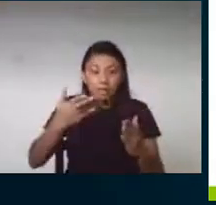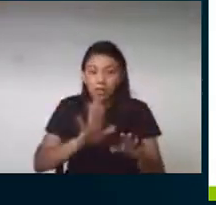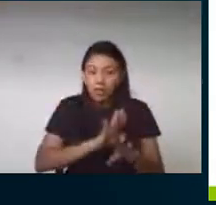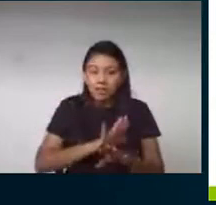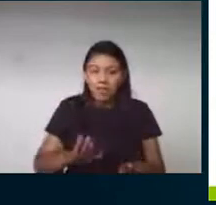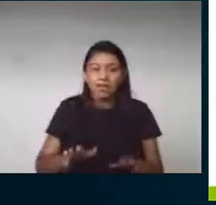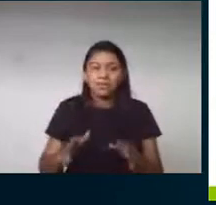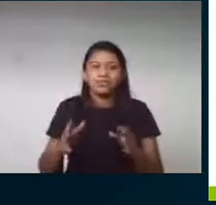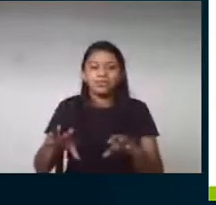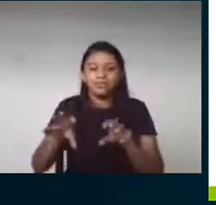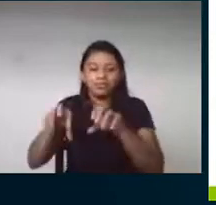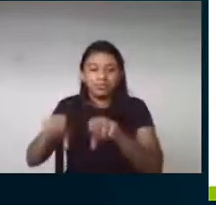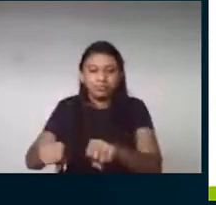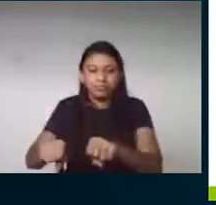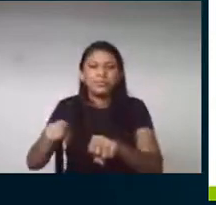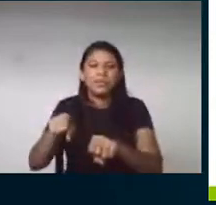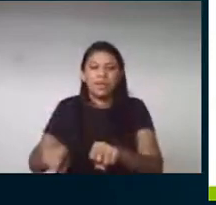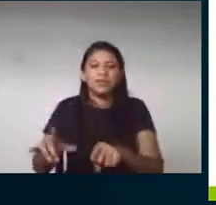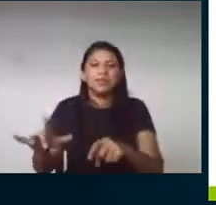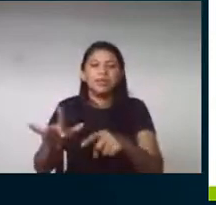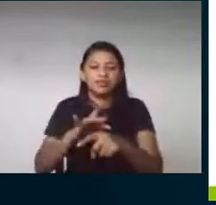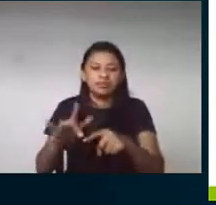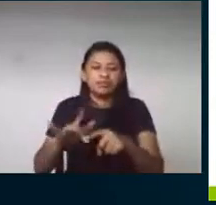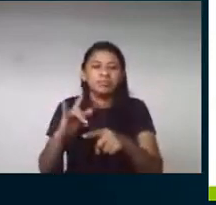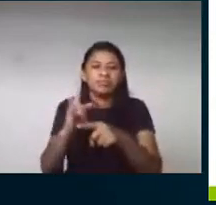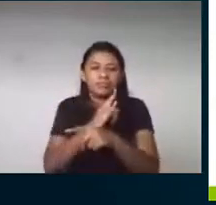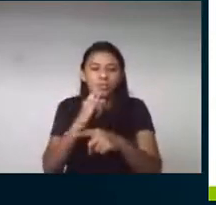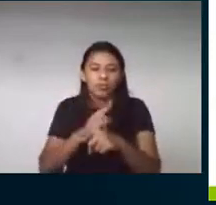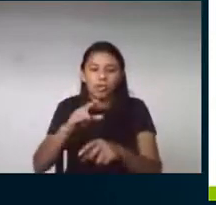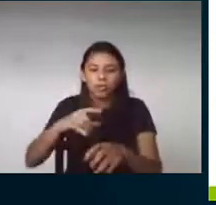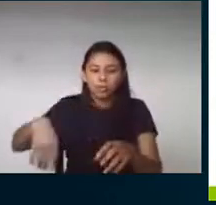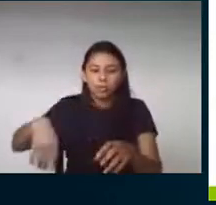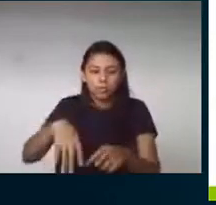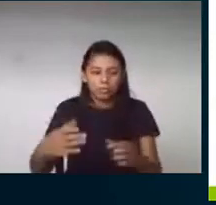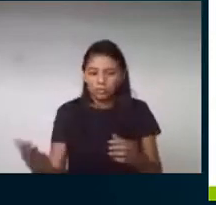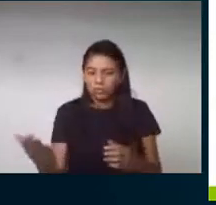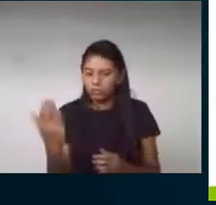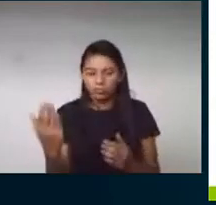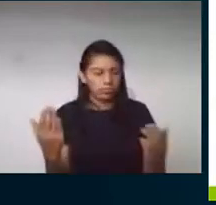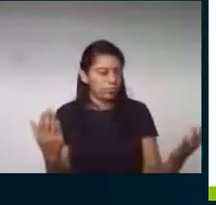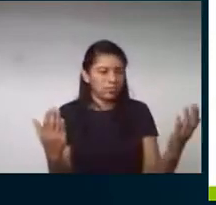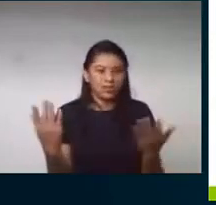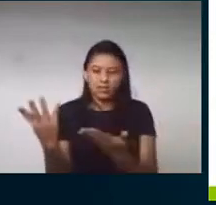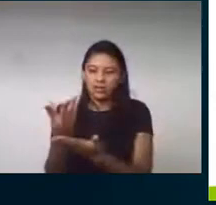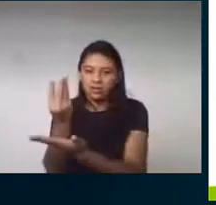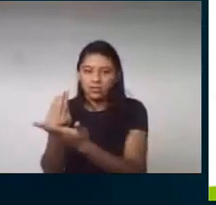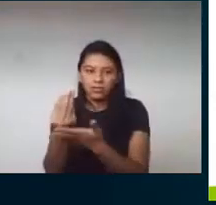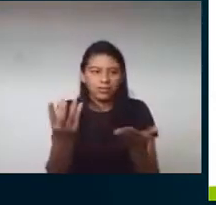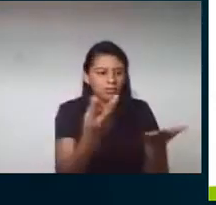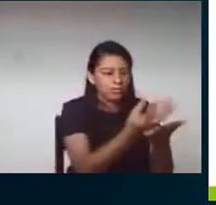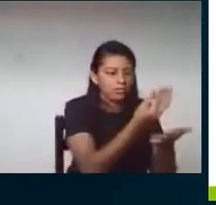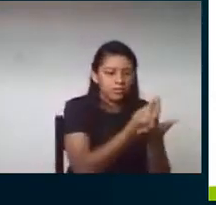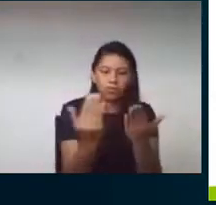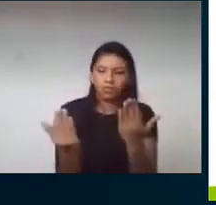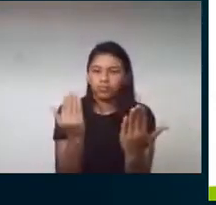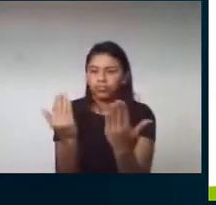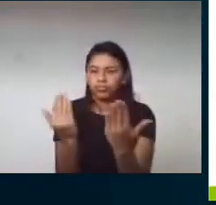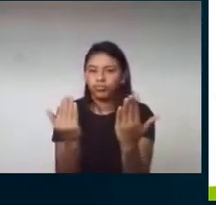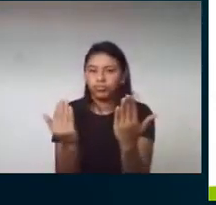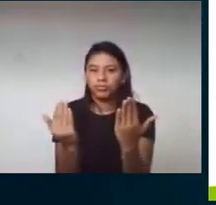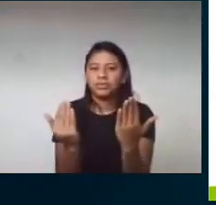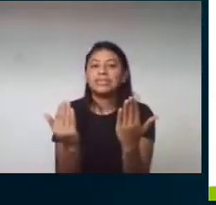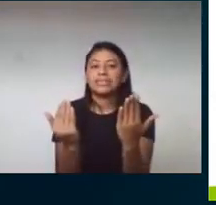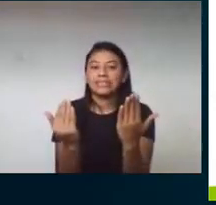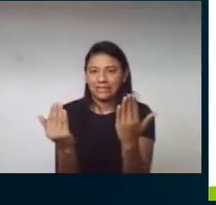partir de esos modelos numéricos cuál tecnología es mejor, si esta nueva que se está proponiendo en este ejemplo en específico o la anterior,